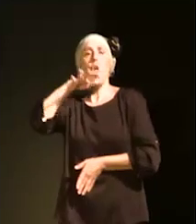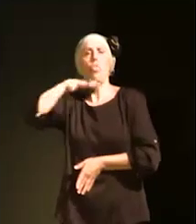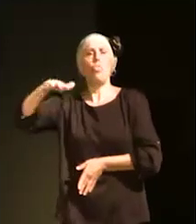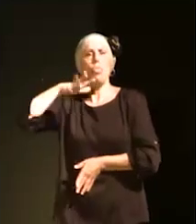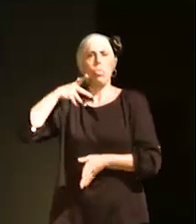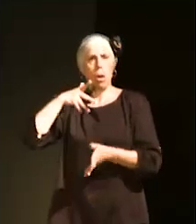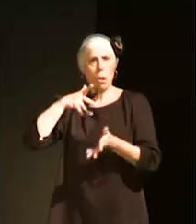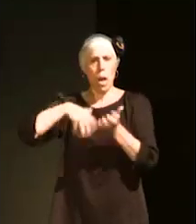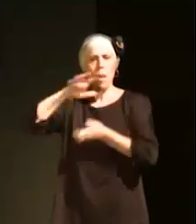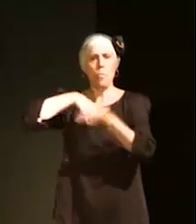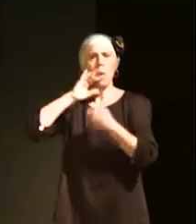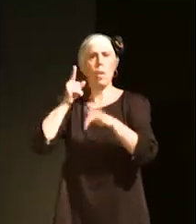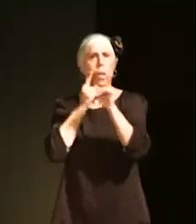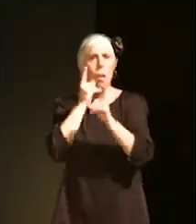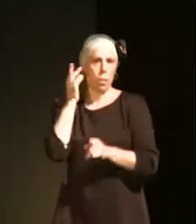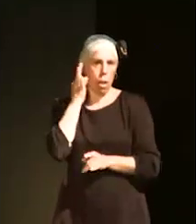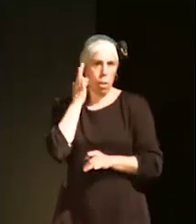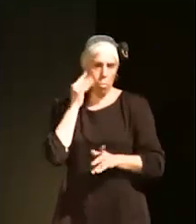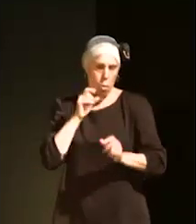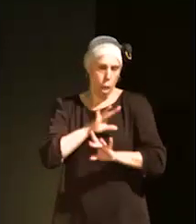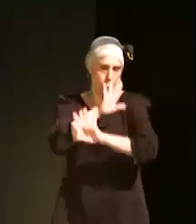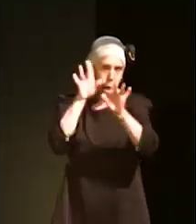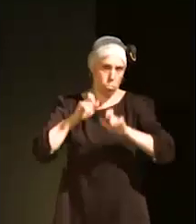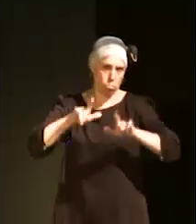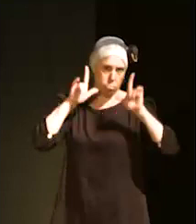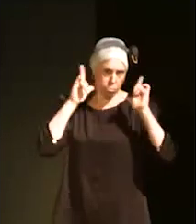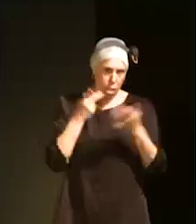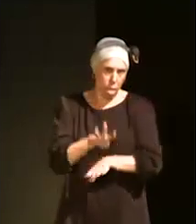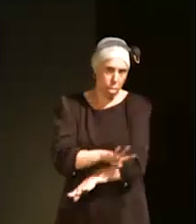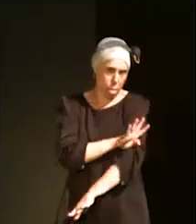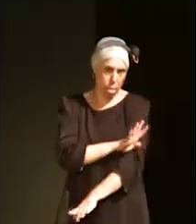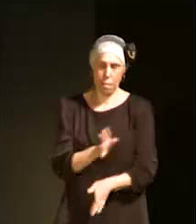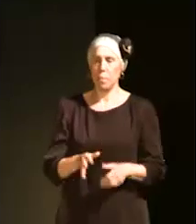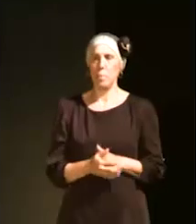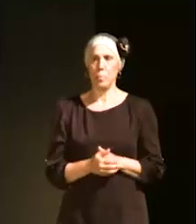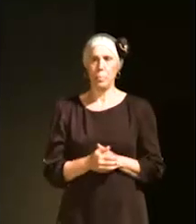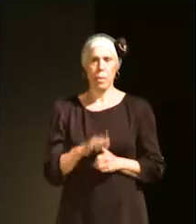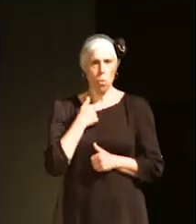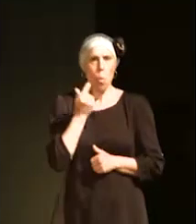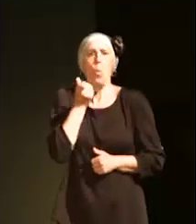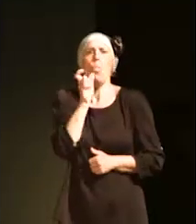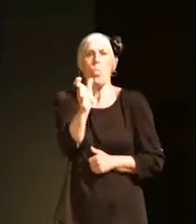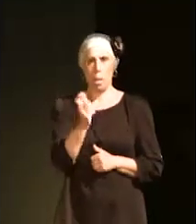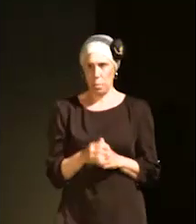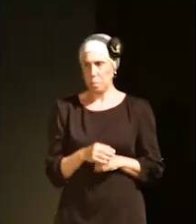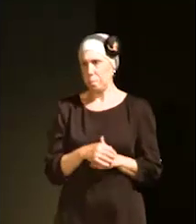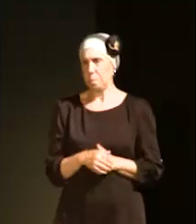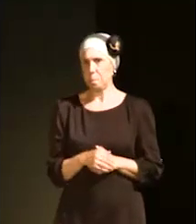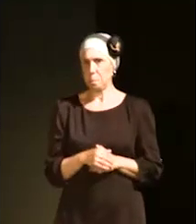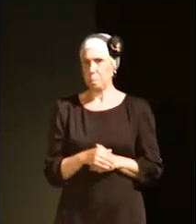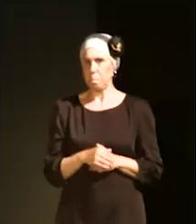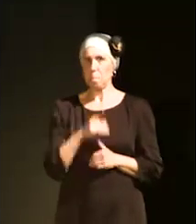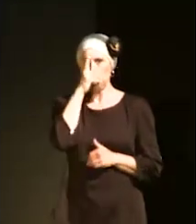muy manifiesta y espeluznante voy a dar un dato en